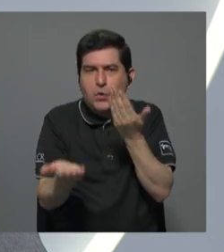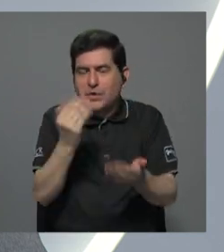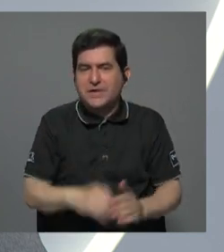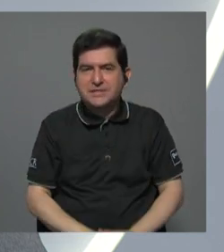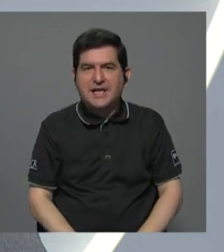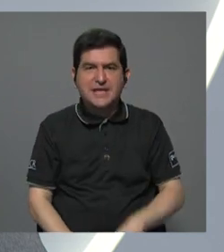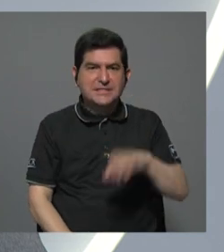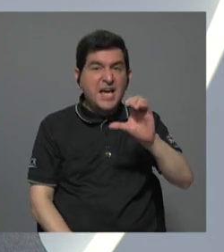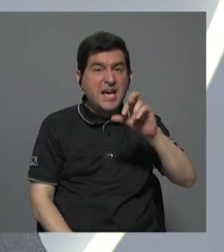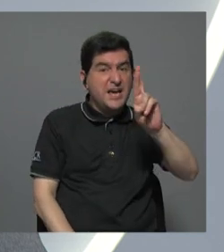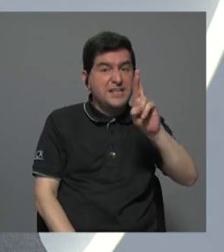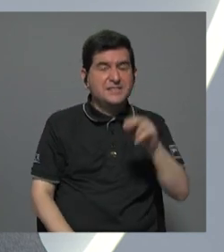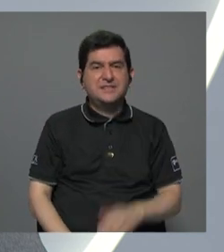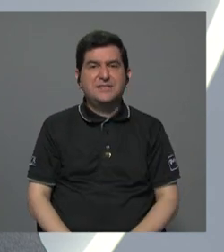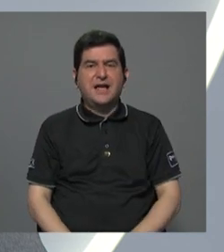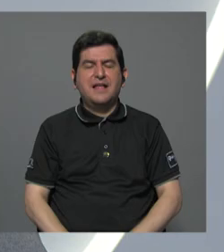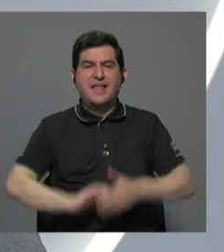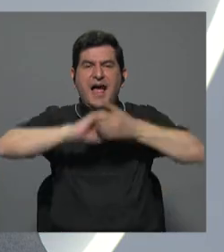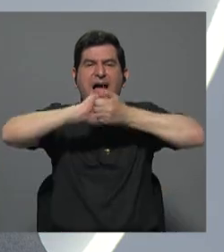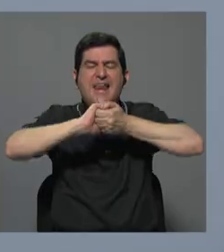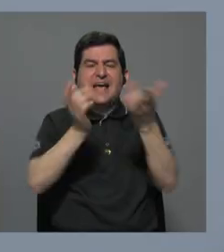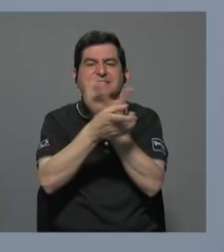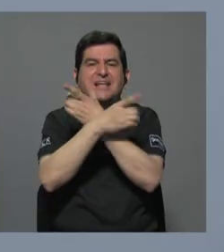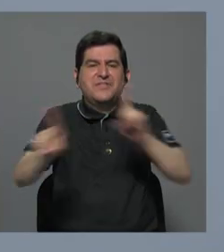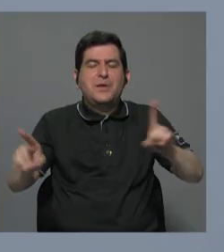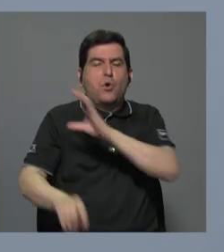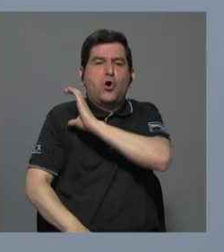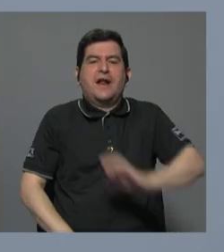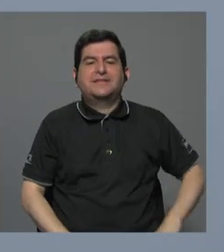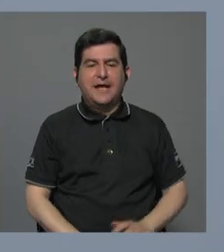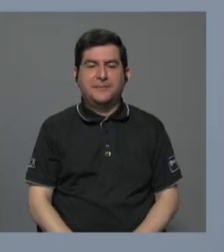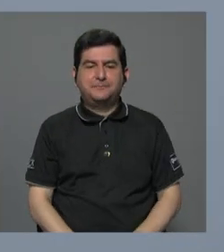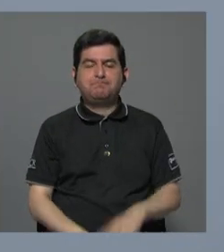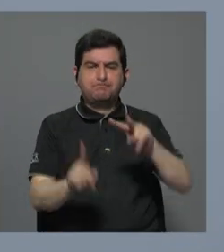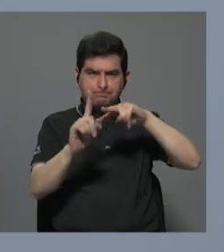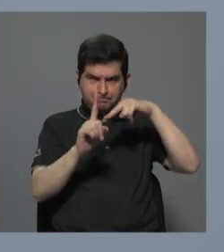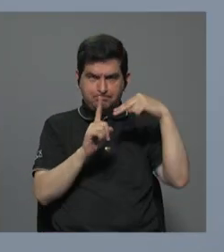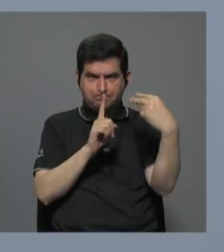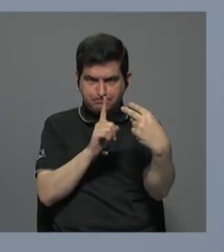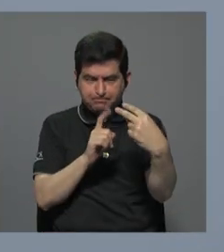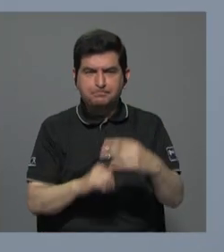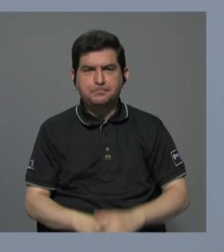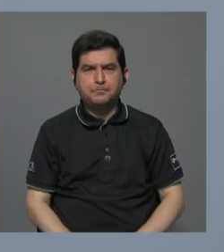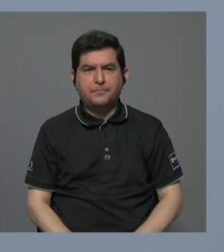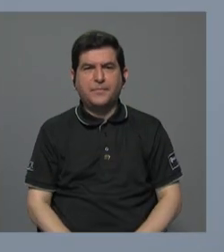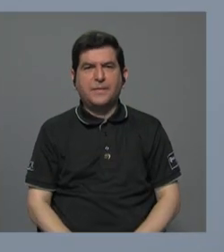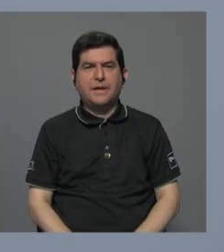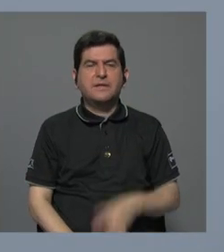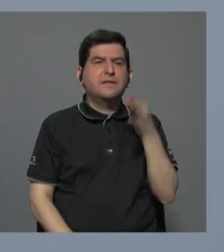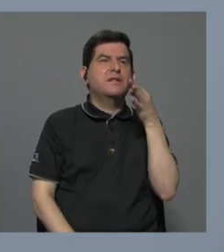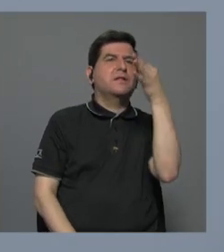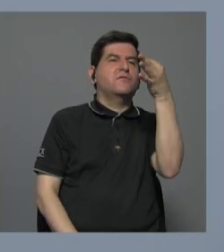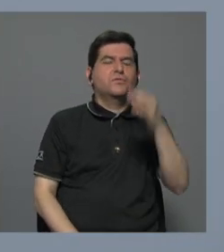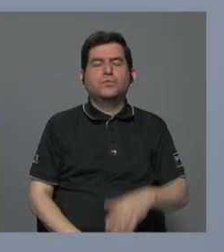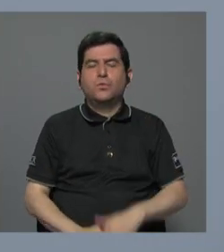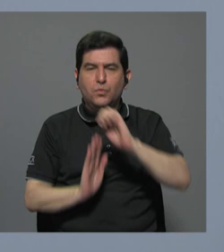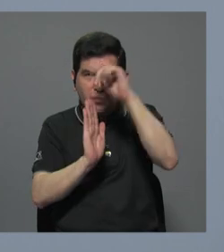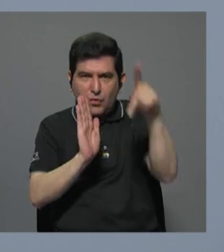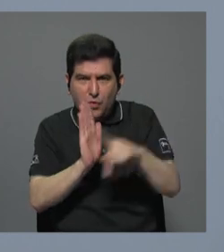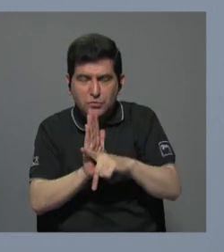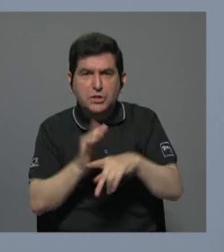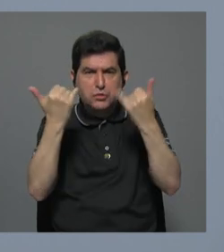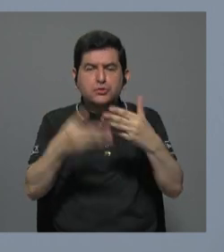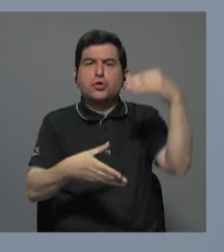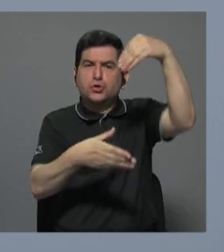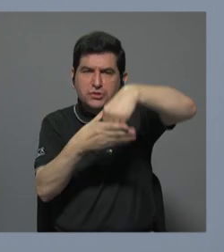christian rivero del partido alianza demócrata cristiana desde una perspectiva visionaria en nuestra constitución política ya venía